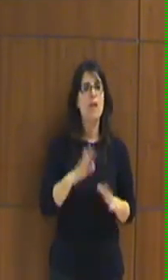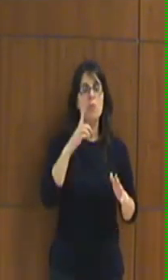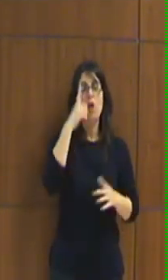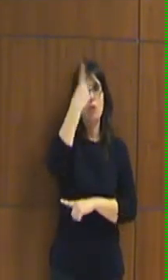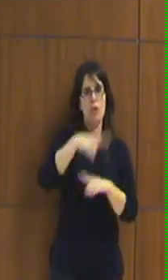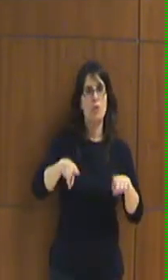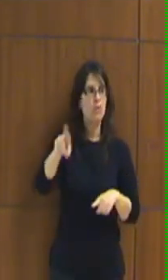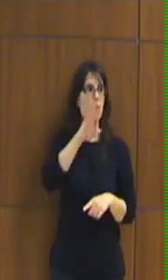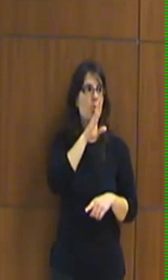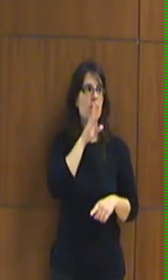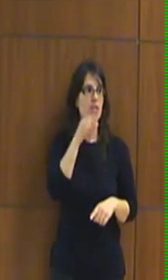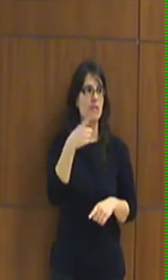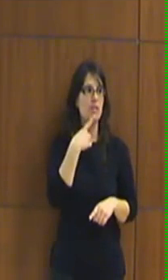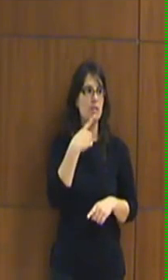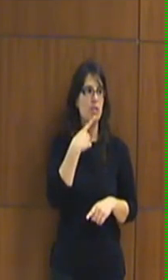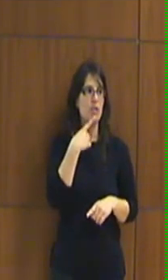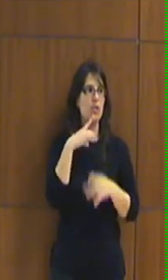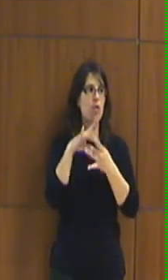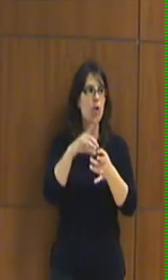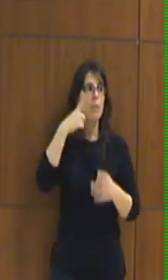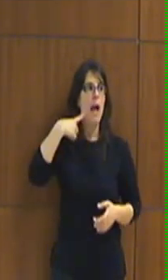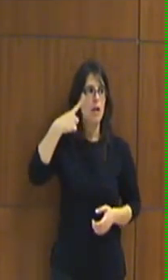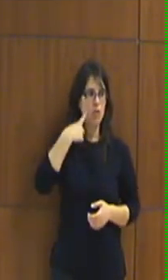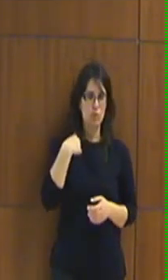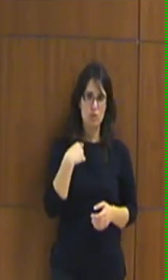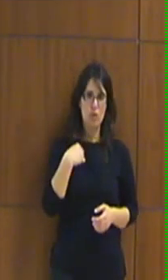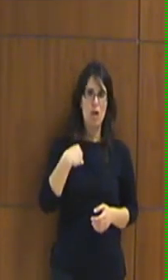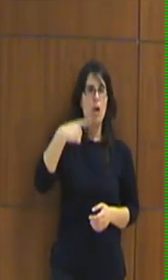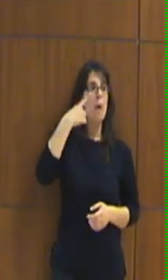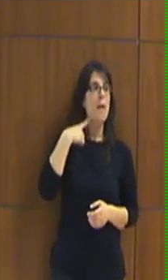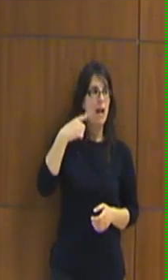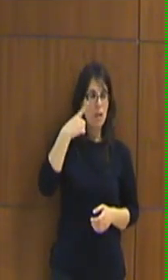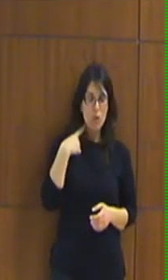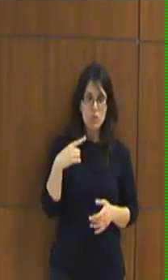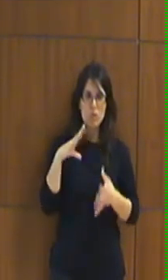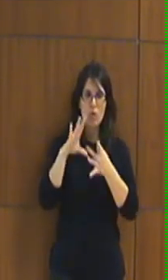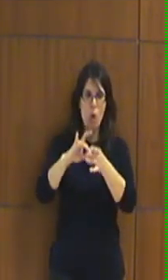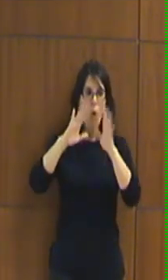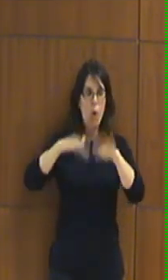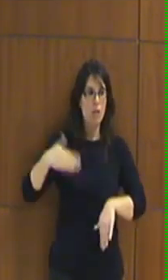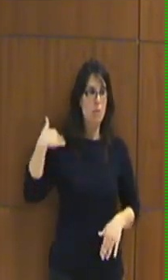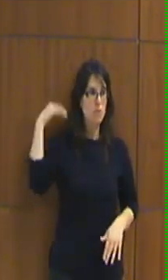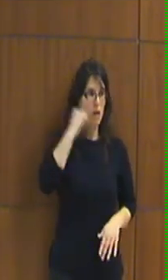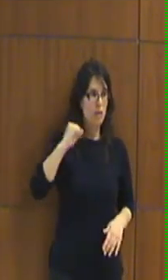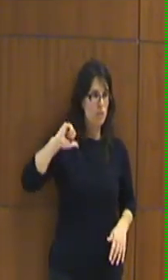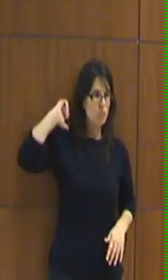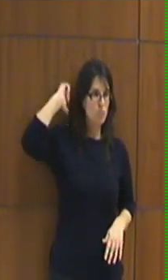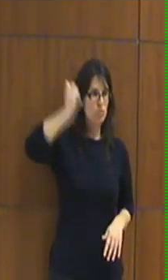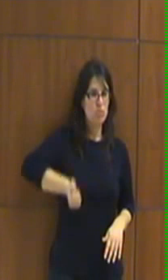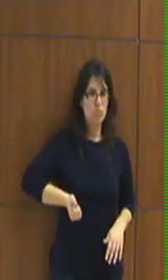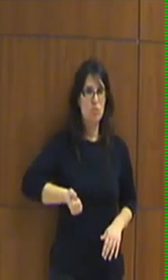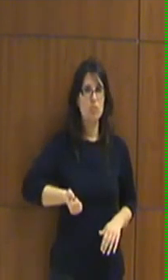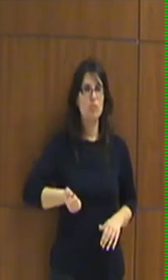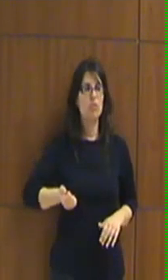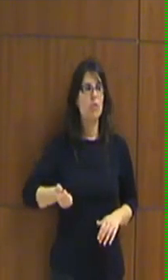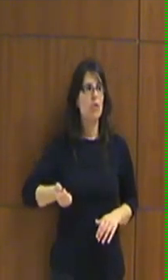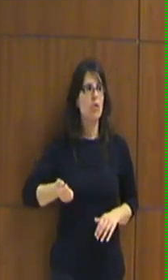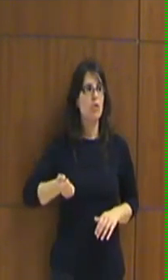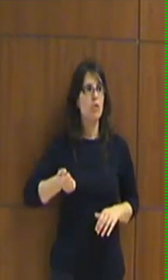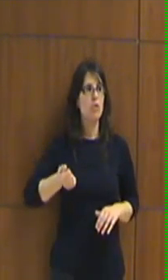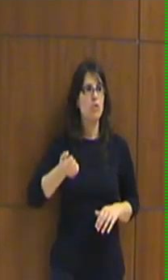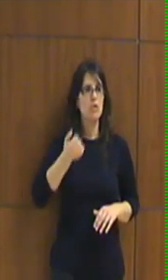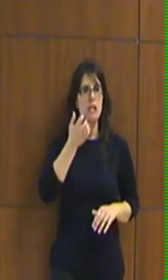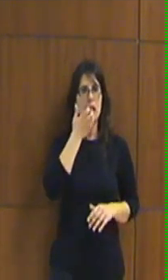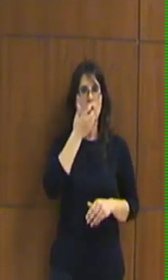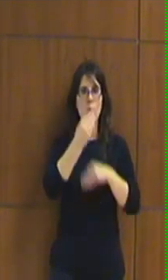los bancos. Los bancos que han venido potenciando durante todos estos últimos años el que actúes